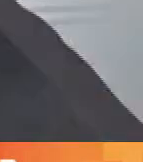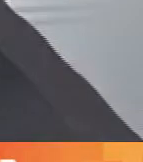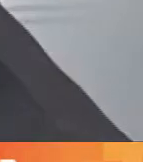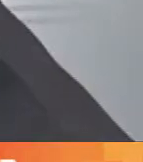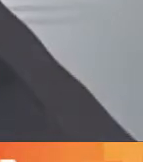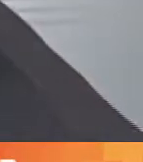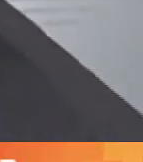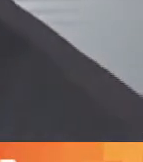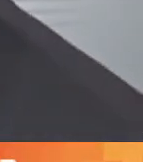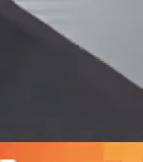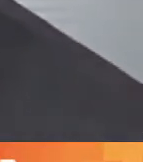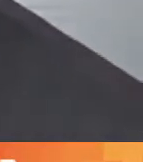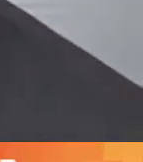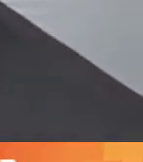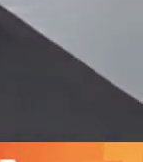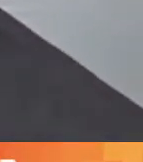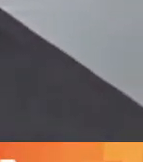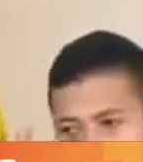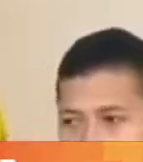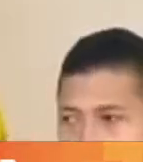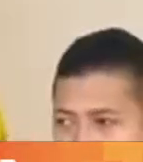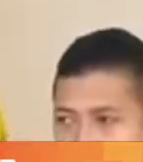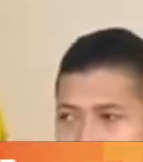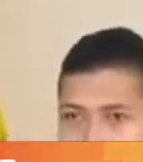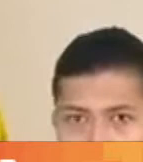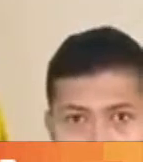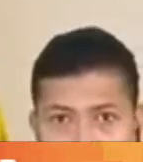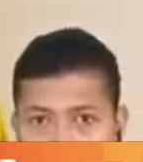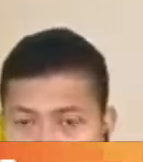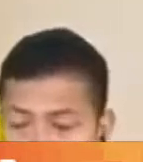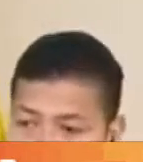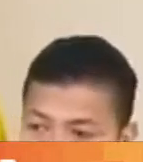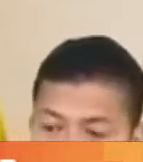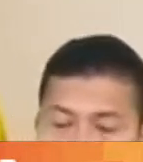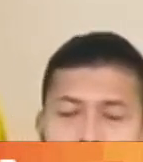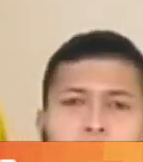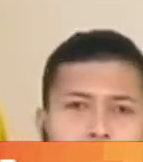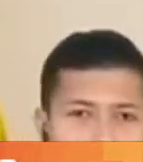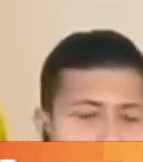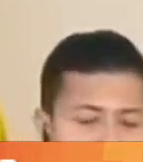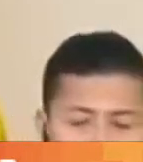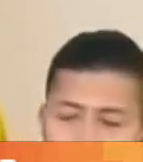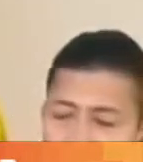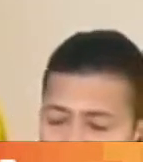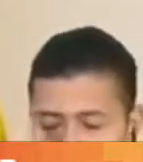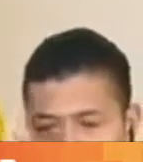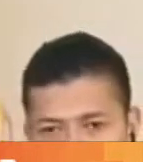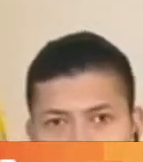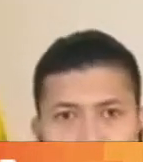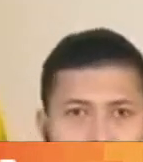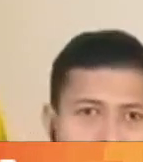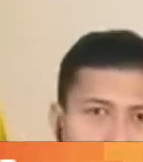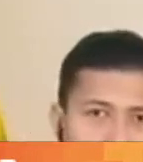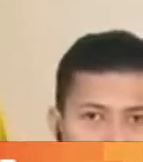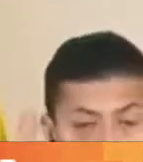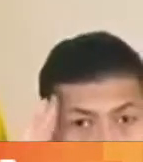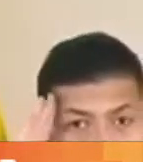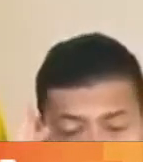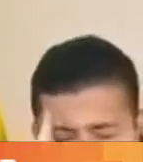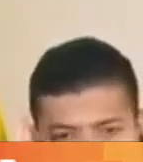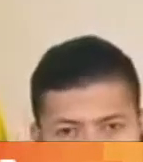fernández de soto lo reemplazará en el cargo tengo el mayor aprecio el mayor afecto y mayor respeto por la institución